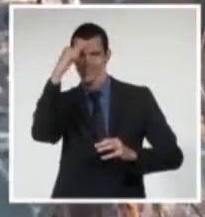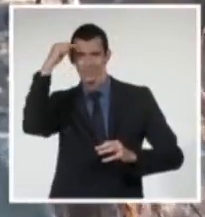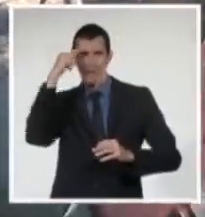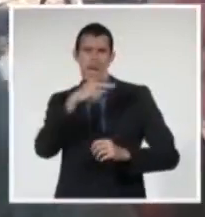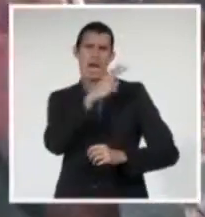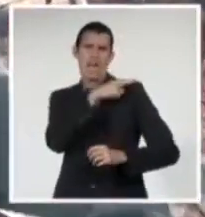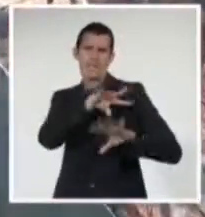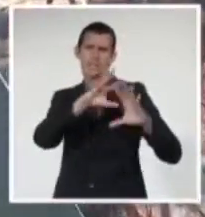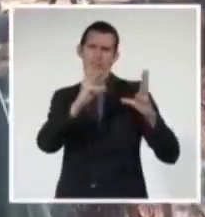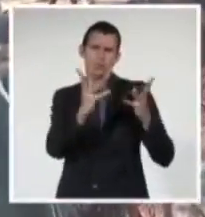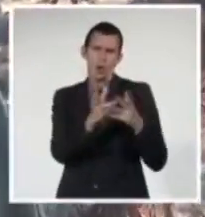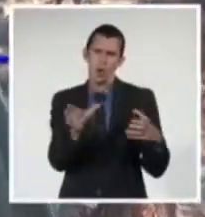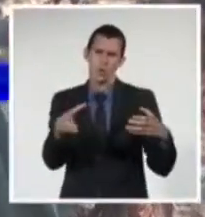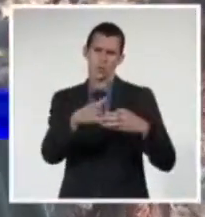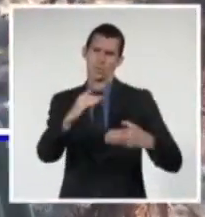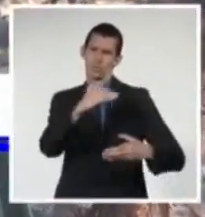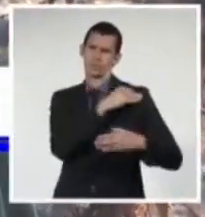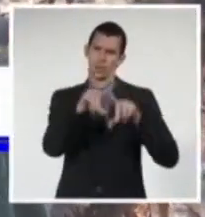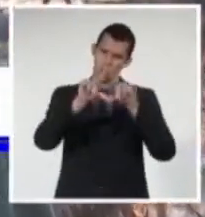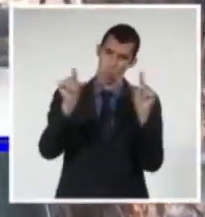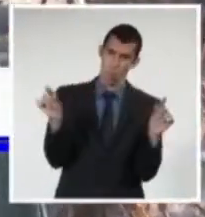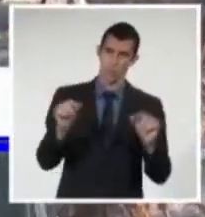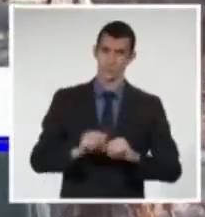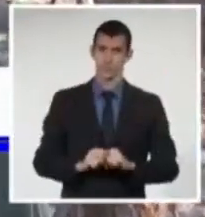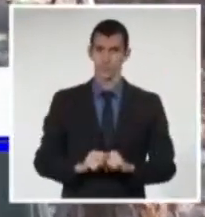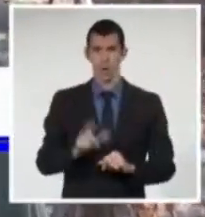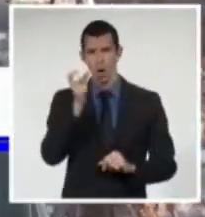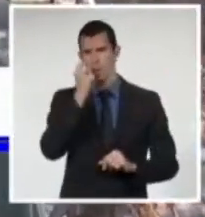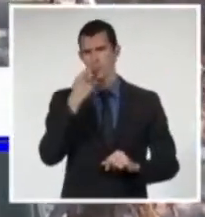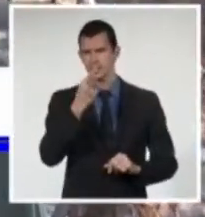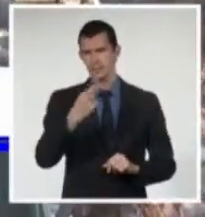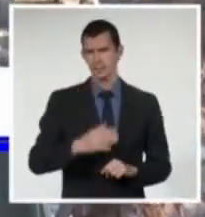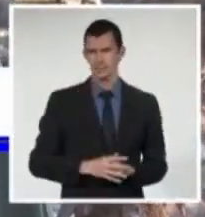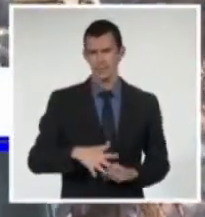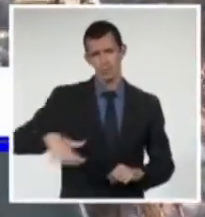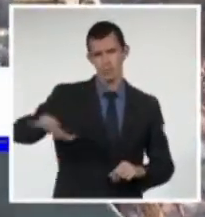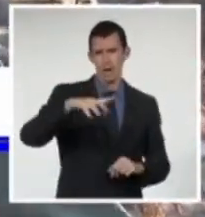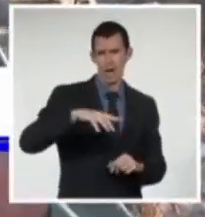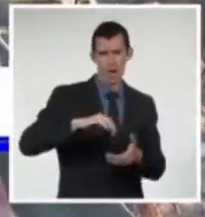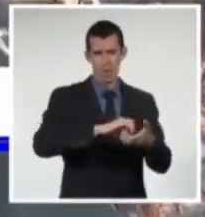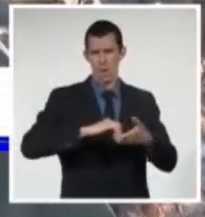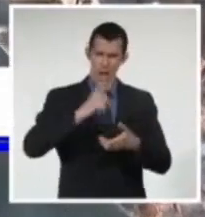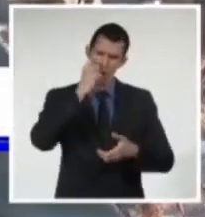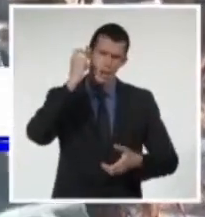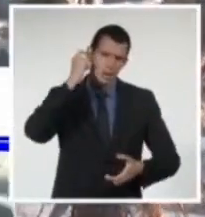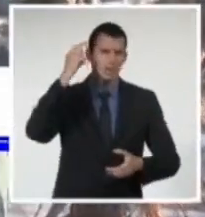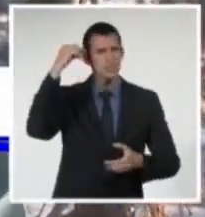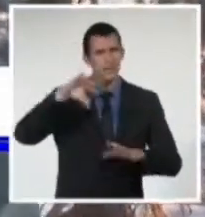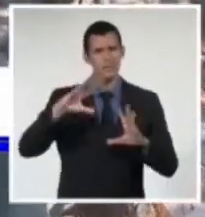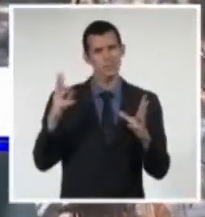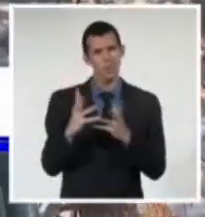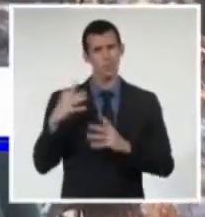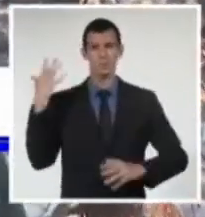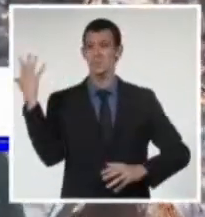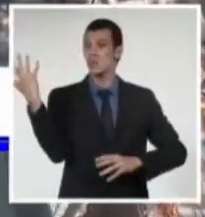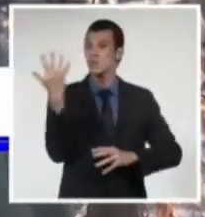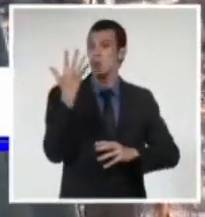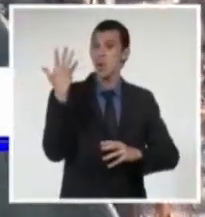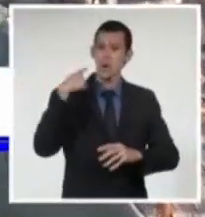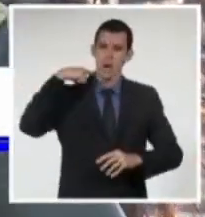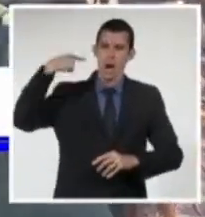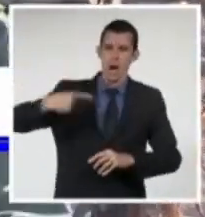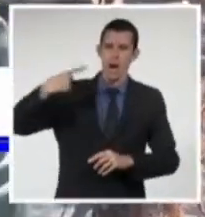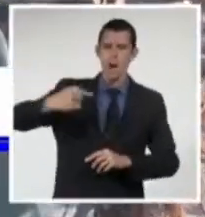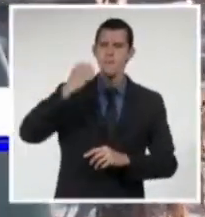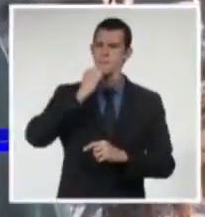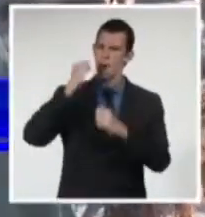por lo que estamos viendo, ahí están las compañeras que conocen de esto. Cada día son superiores. La fuerza